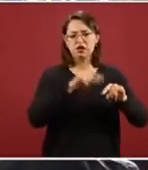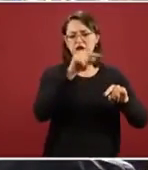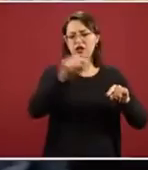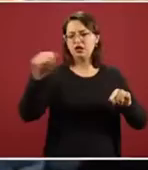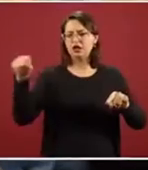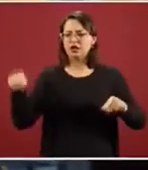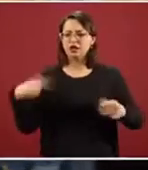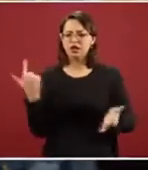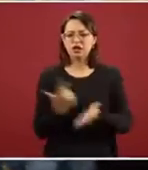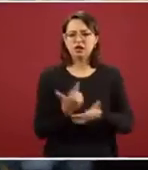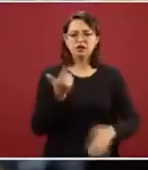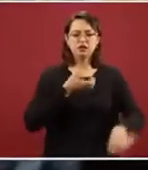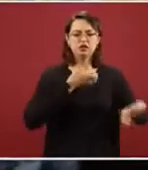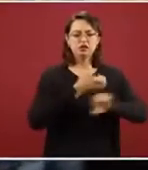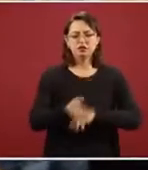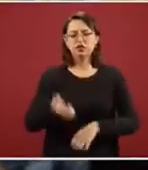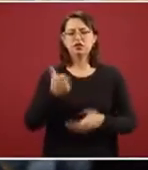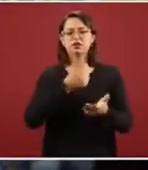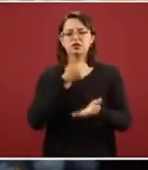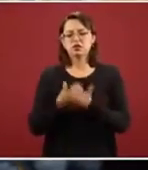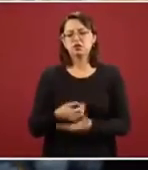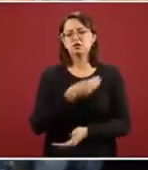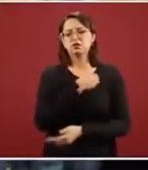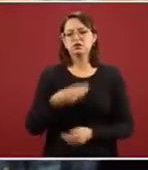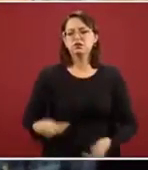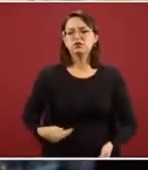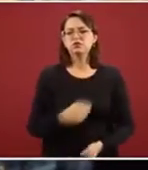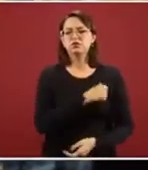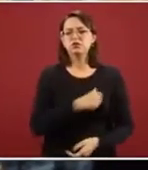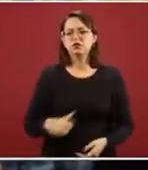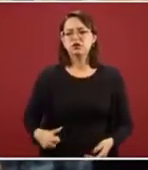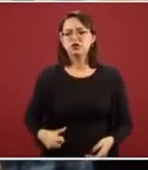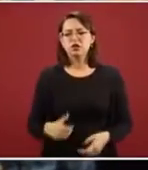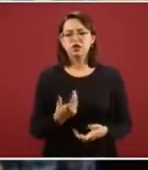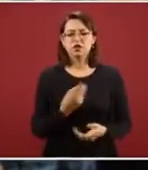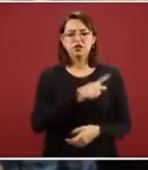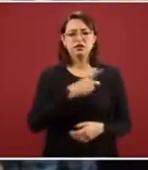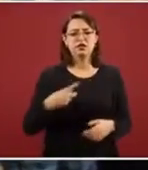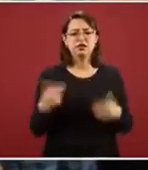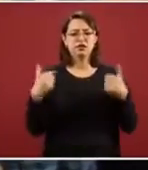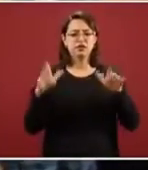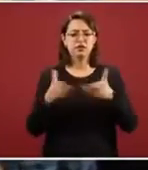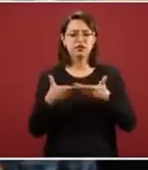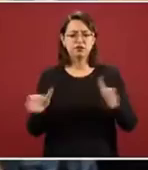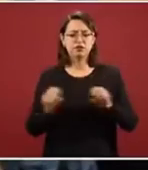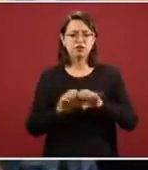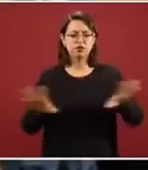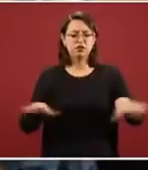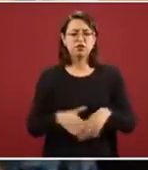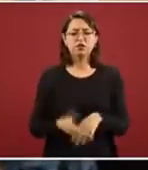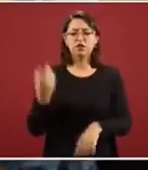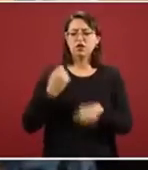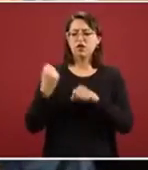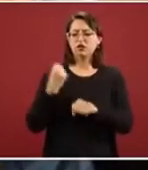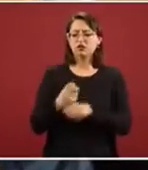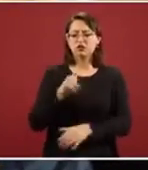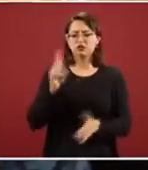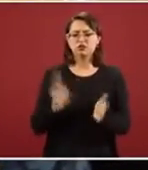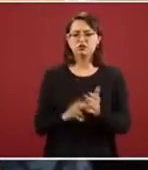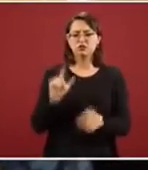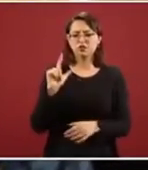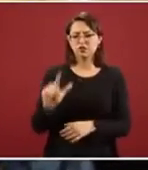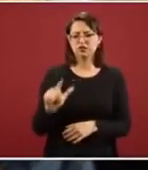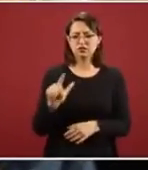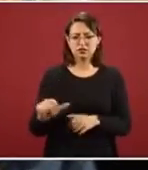de los estados, de la ciudad, de municipios, de alcaldías? Deberían de ser públicos. A partir del sismo del 2017, bueno, cada